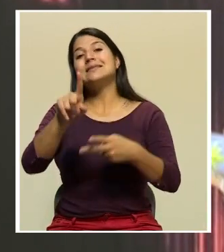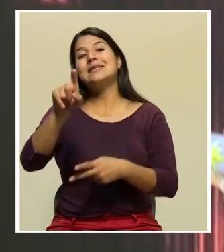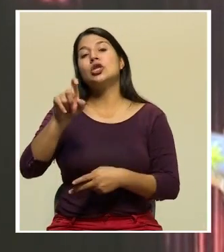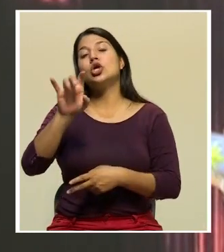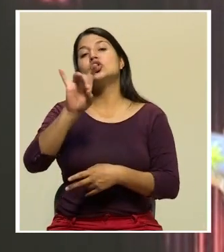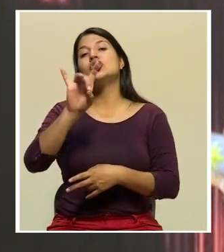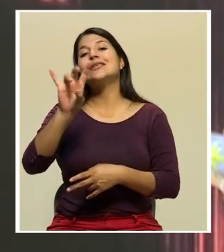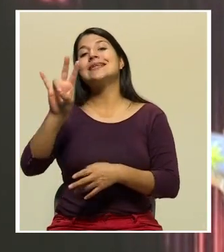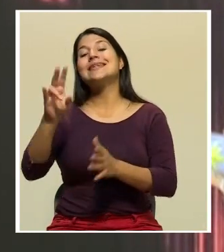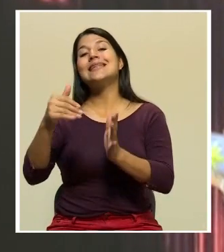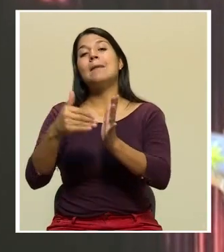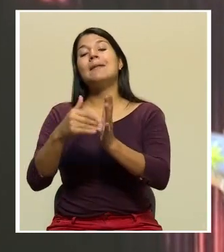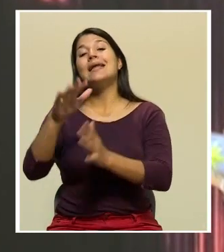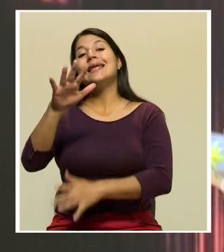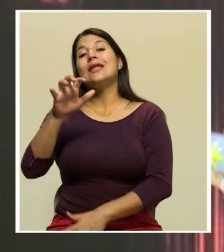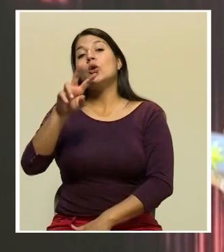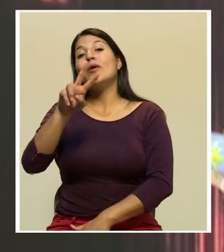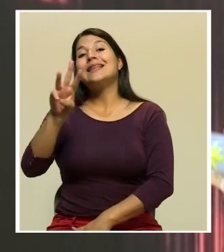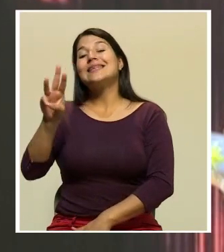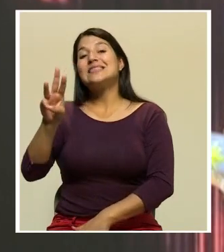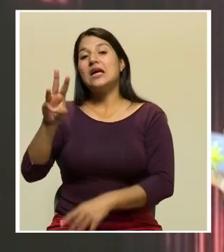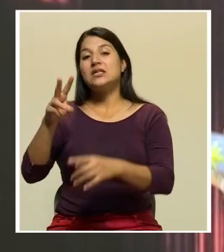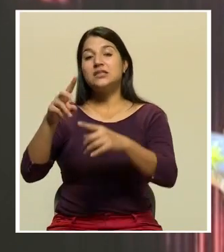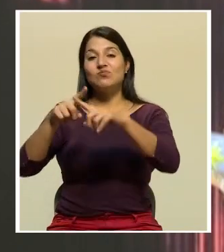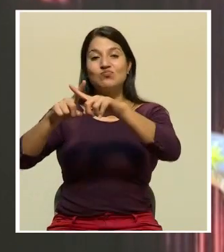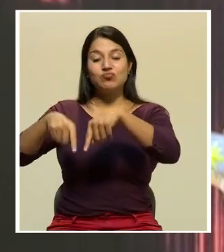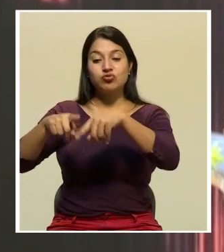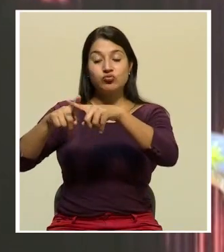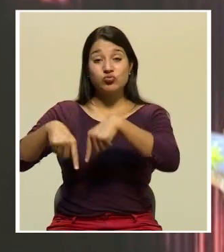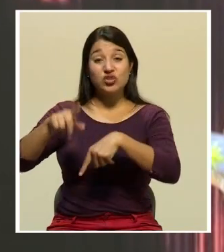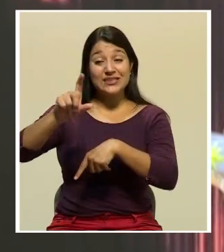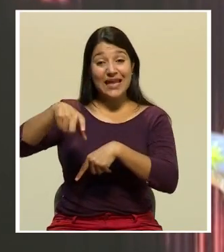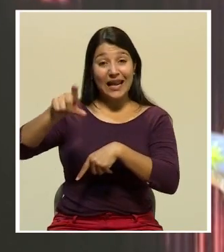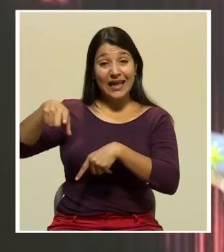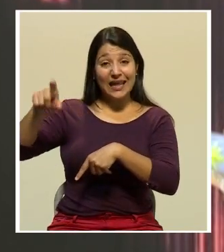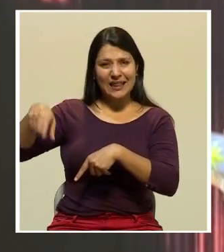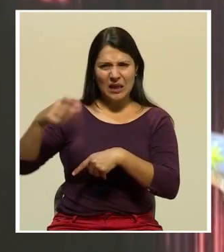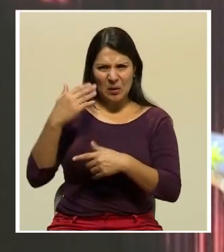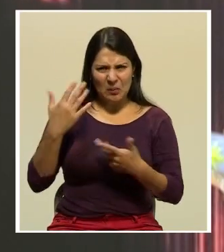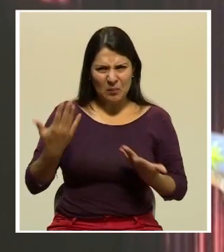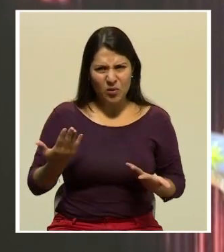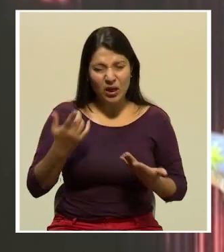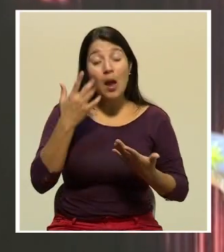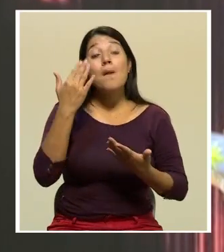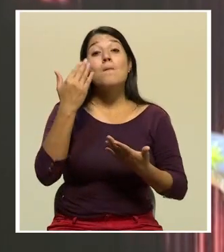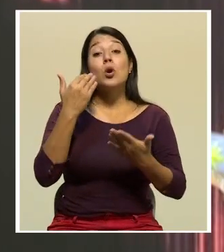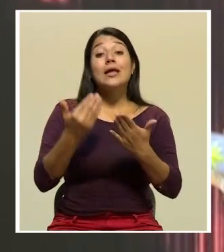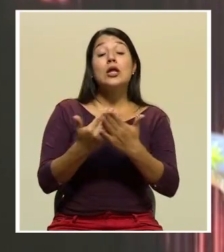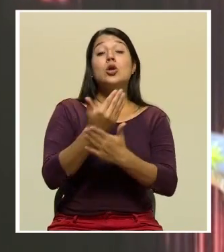187.526 tarjetas de crédito, esto producto de la entrada en vigencia de los nuevos topes a las tasas de